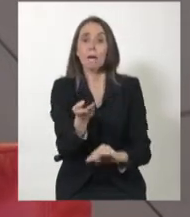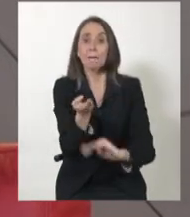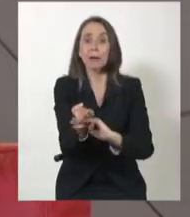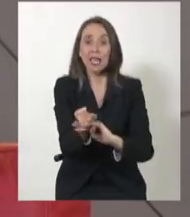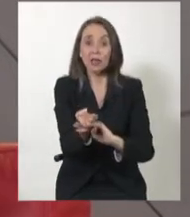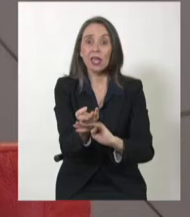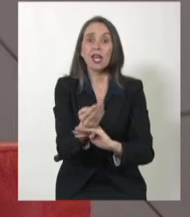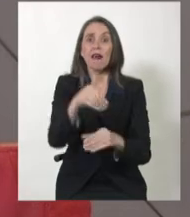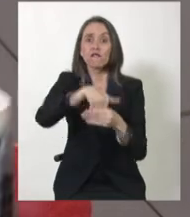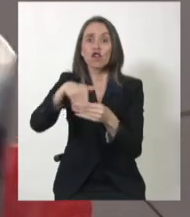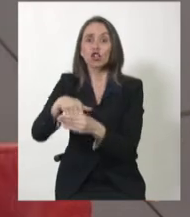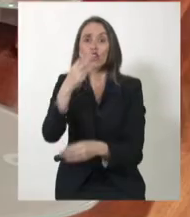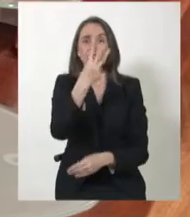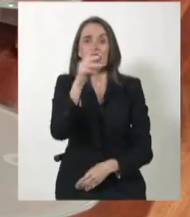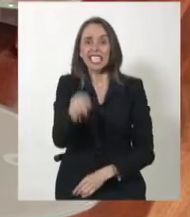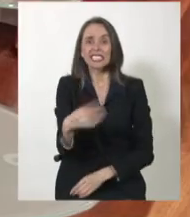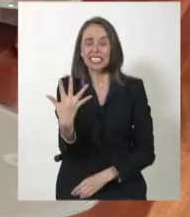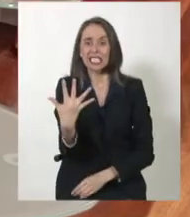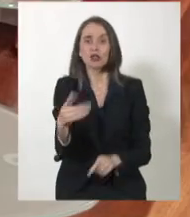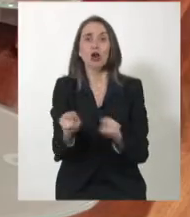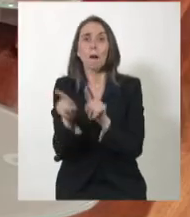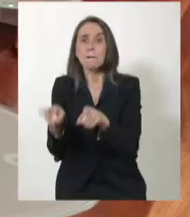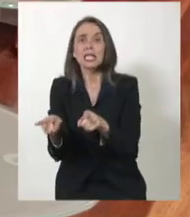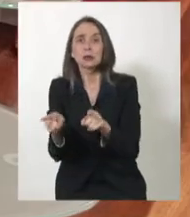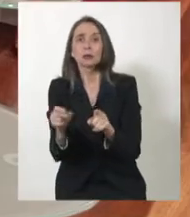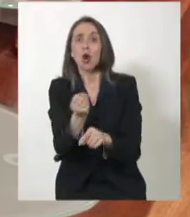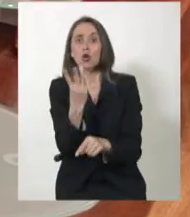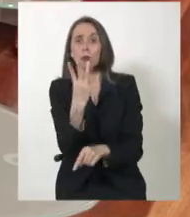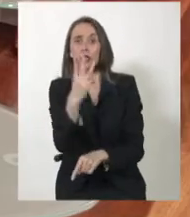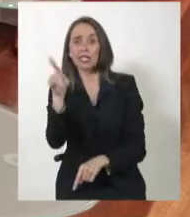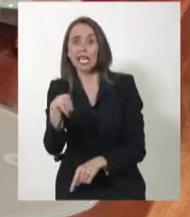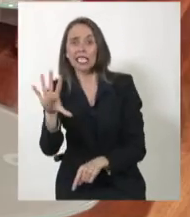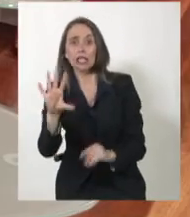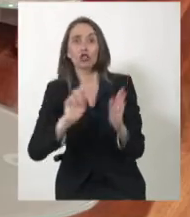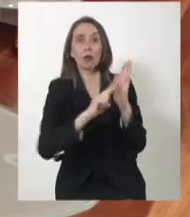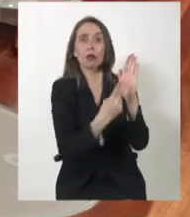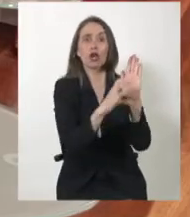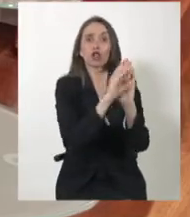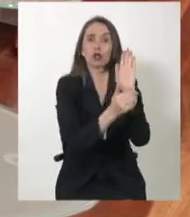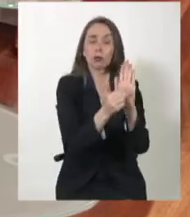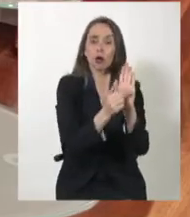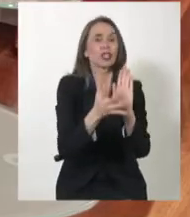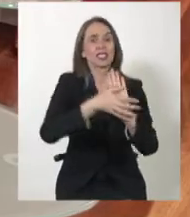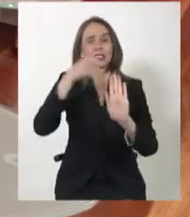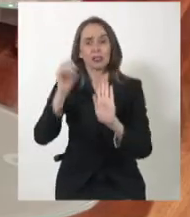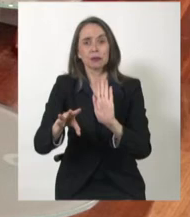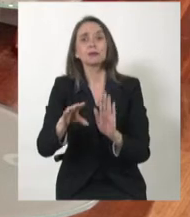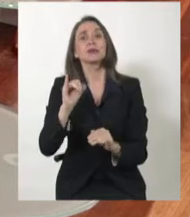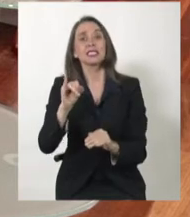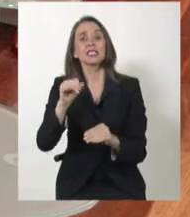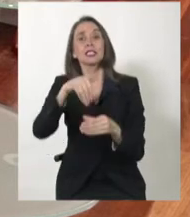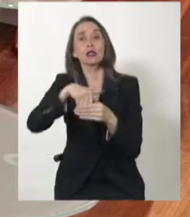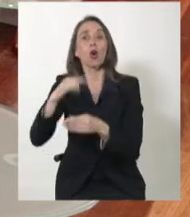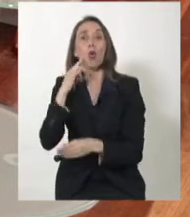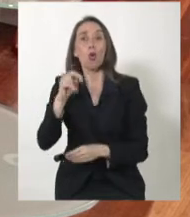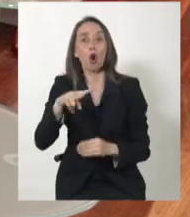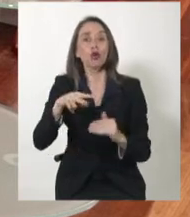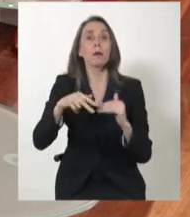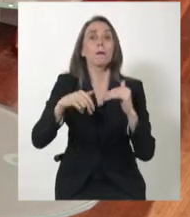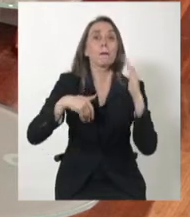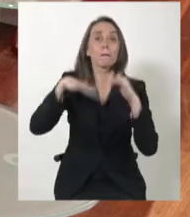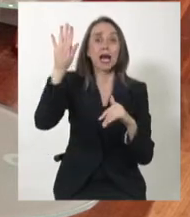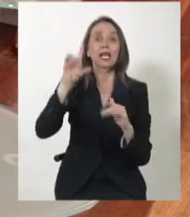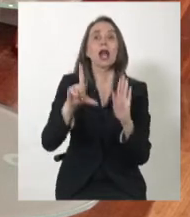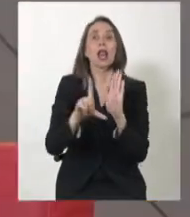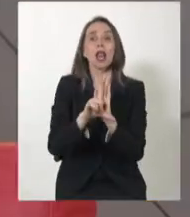3/5, igual que la reforma constitucional. Eso debería desaparecer y si se va a establecer un quórum contramayoritario que sea el conocido para las